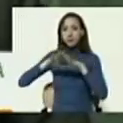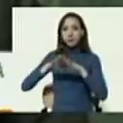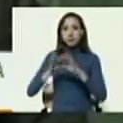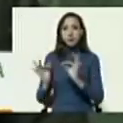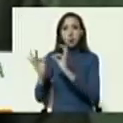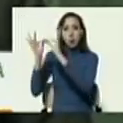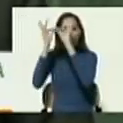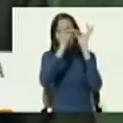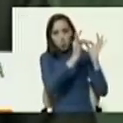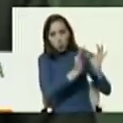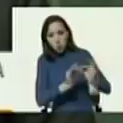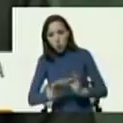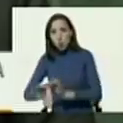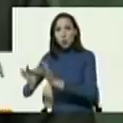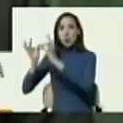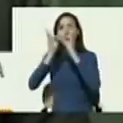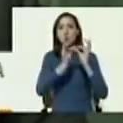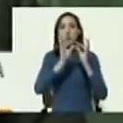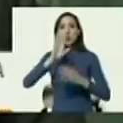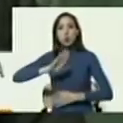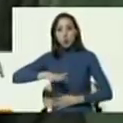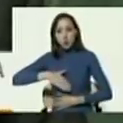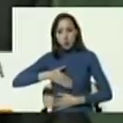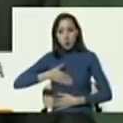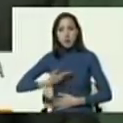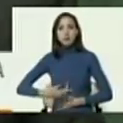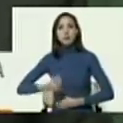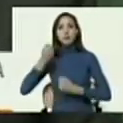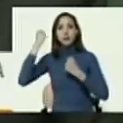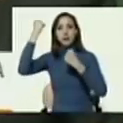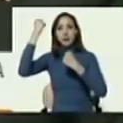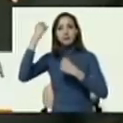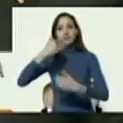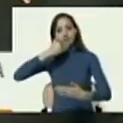juntos, solo así, nosotros